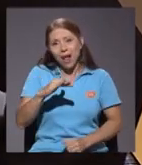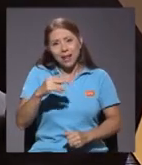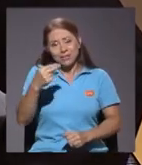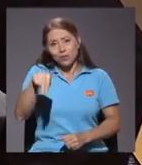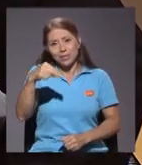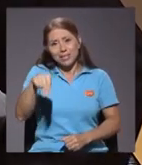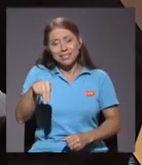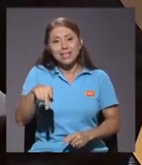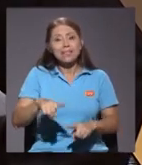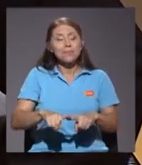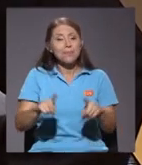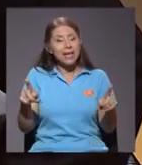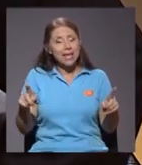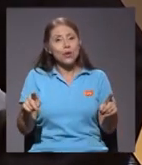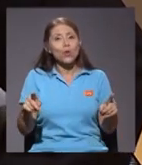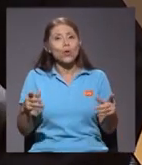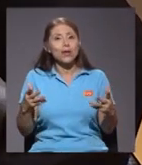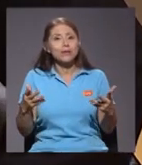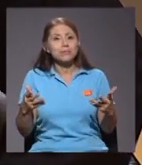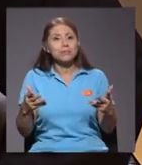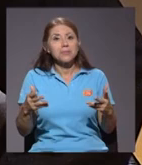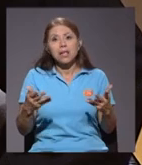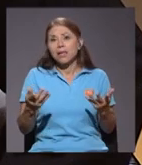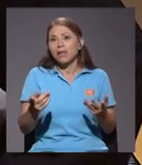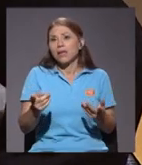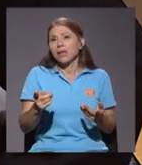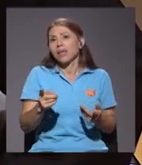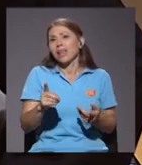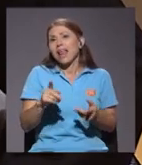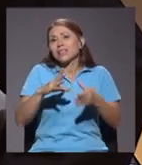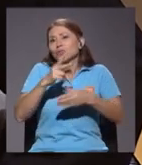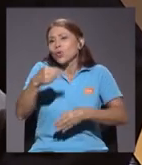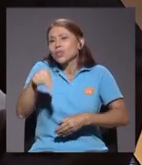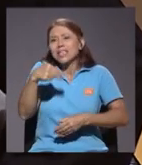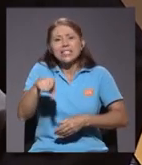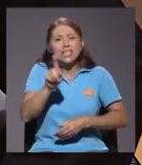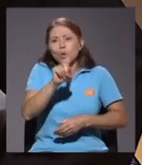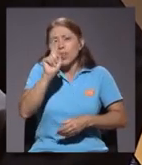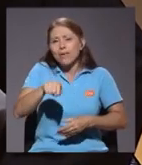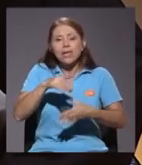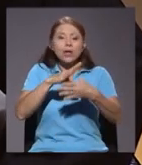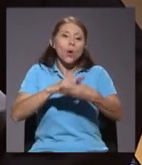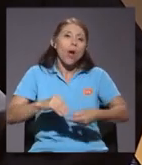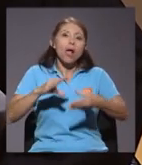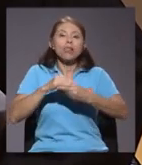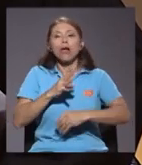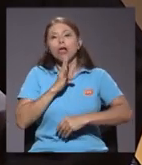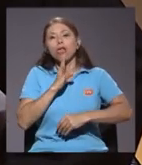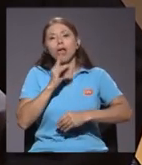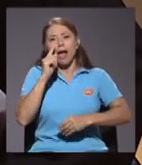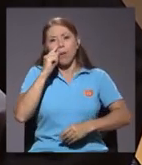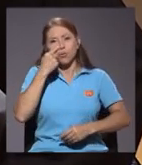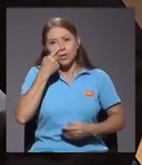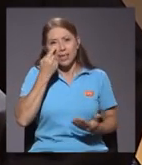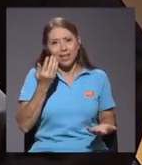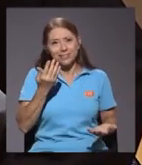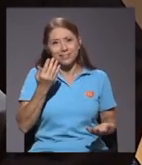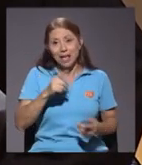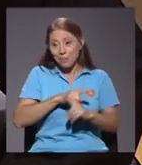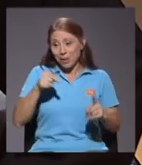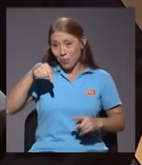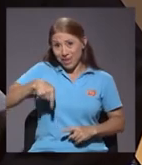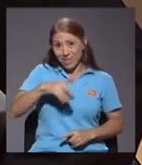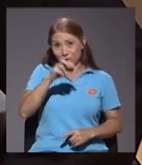realidad pero que no tiene por qué ser contadas aburridas y creo que hemos caído en el estilo en costa rica